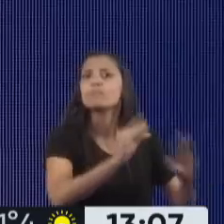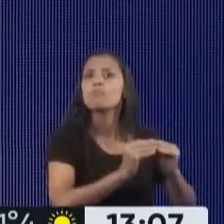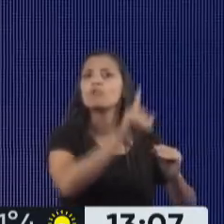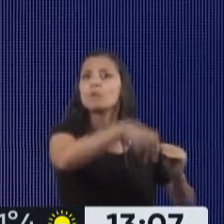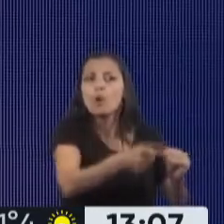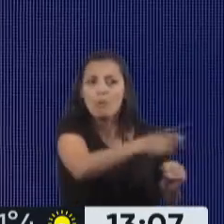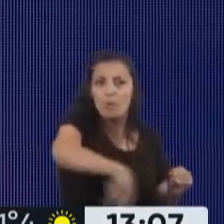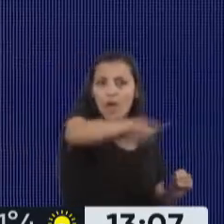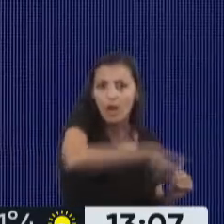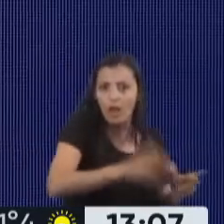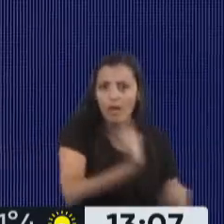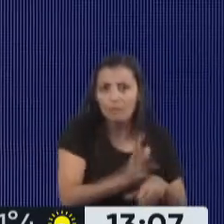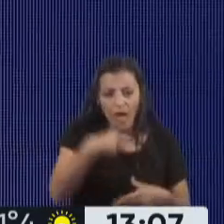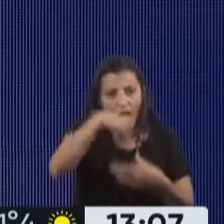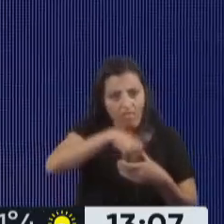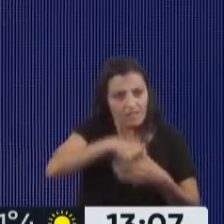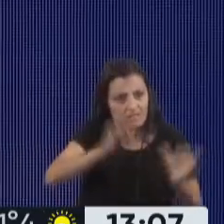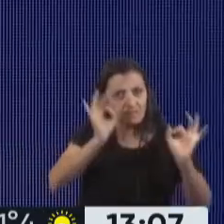tan deshonesto intelectualmente.